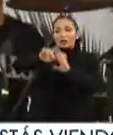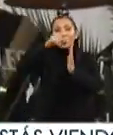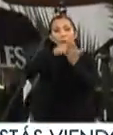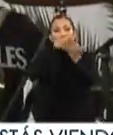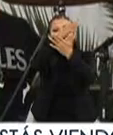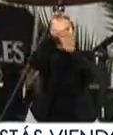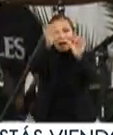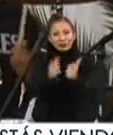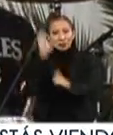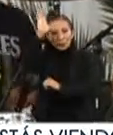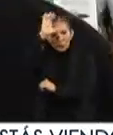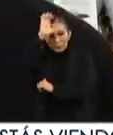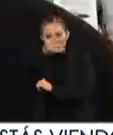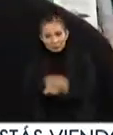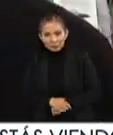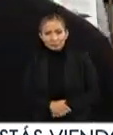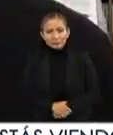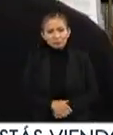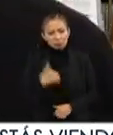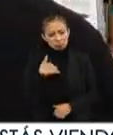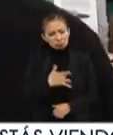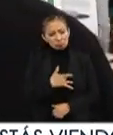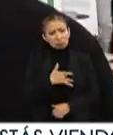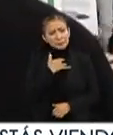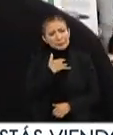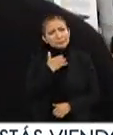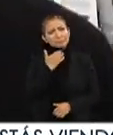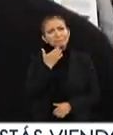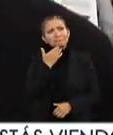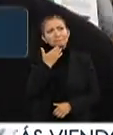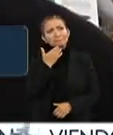eventos artísticos y culturales. Me siento muy